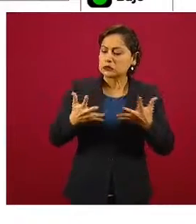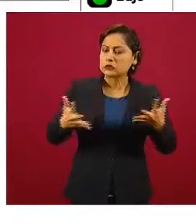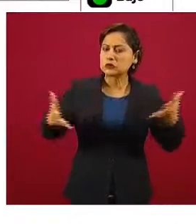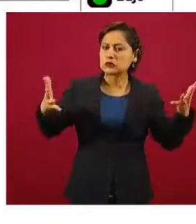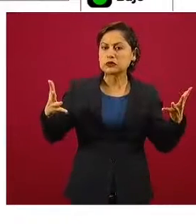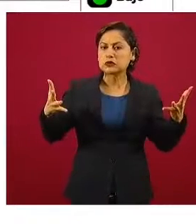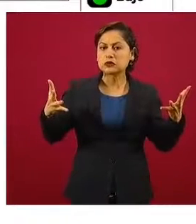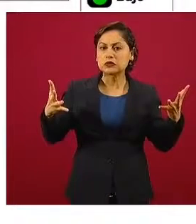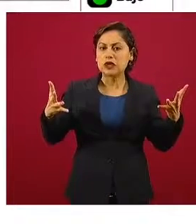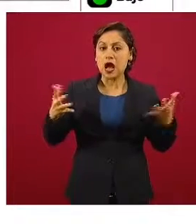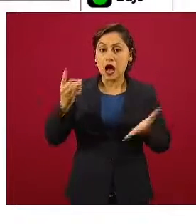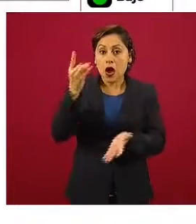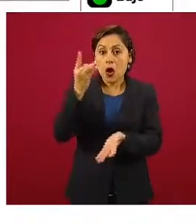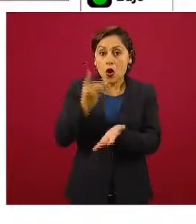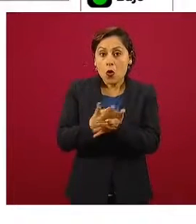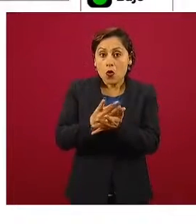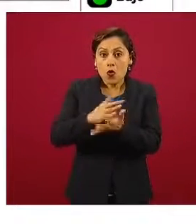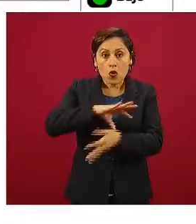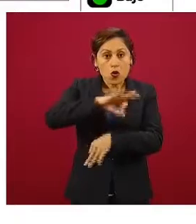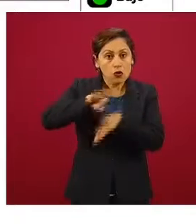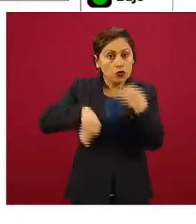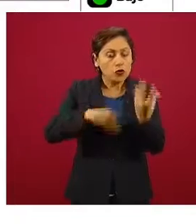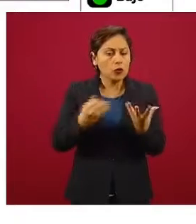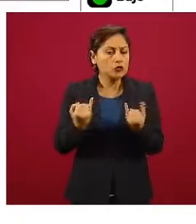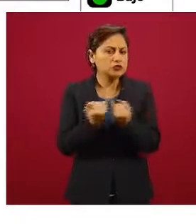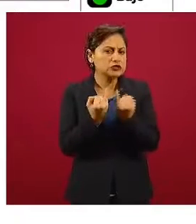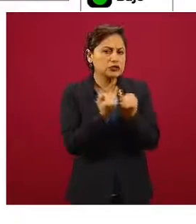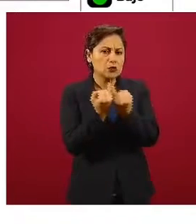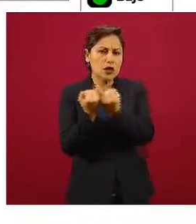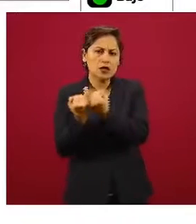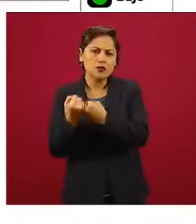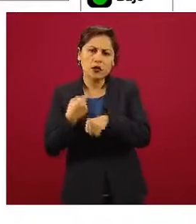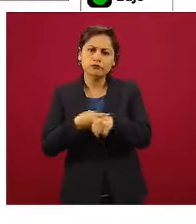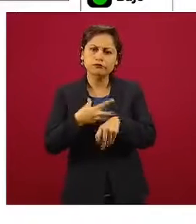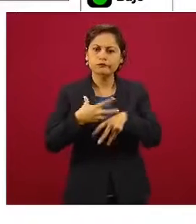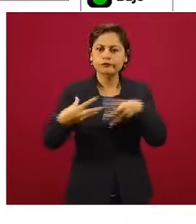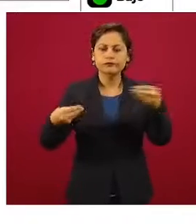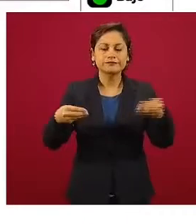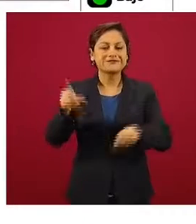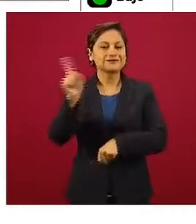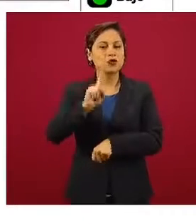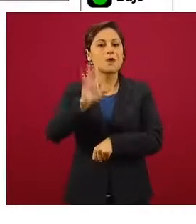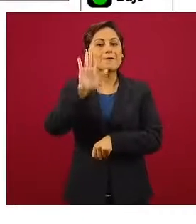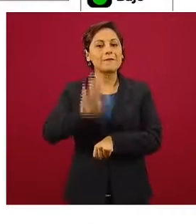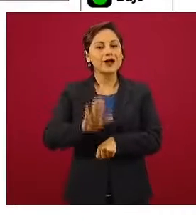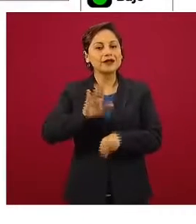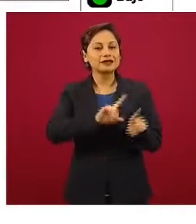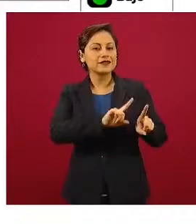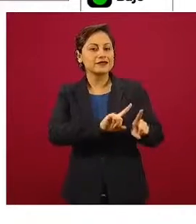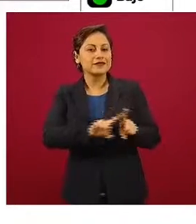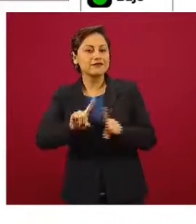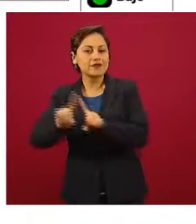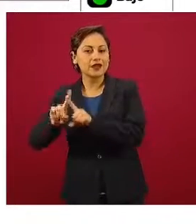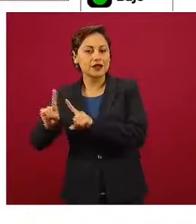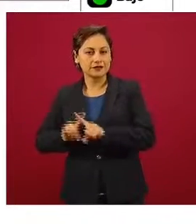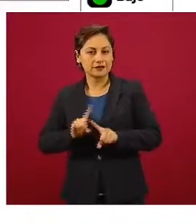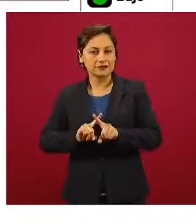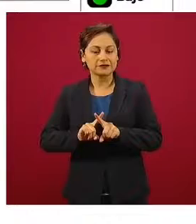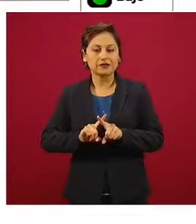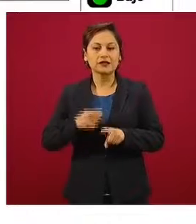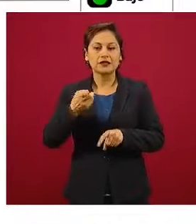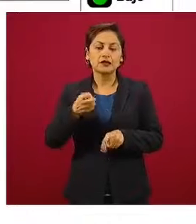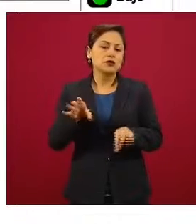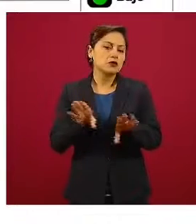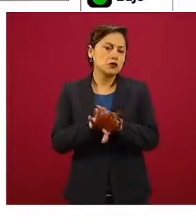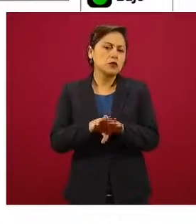una sola epidemia, en realidad tienen múltiples epidemias. Esto quiere decir, es la misma enfermedad, por supuesto, causa los